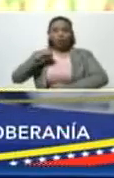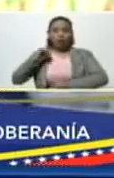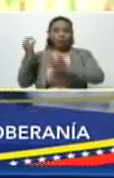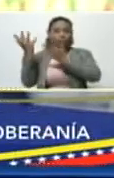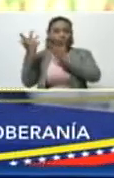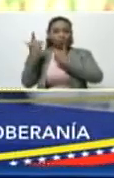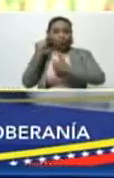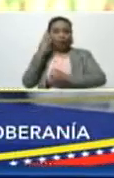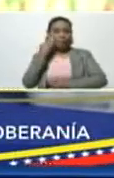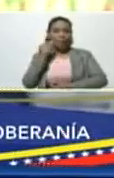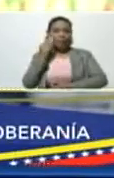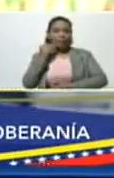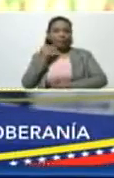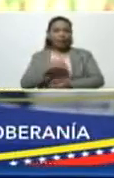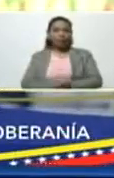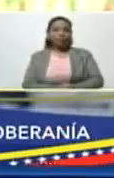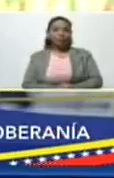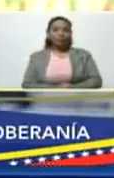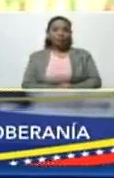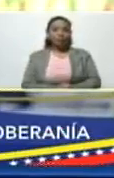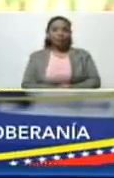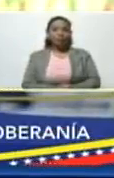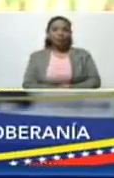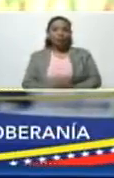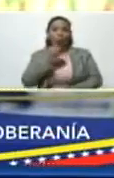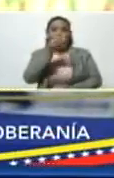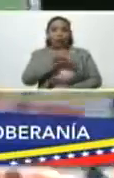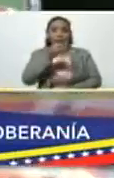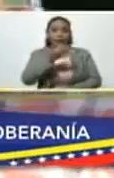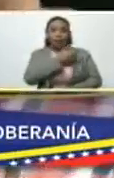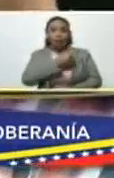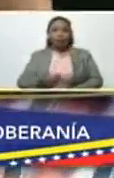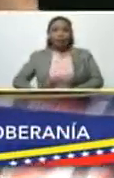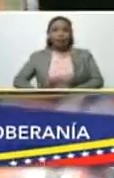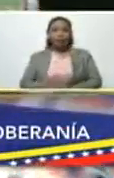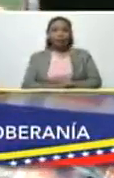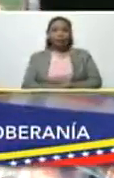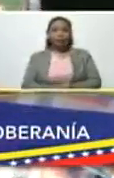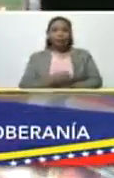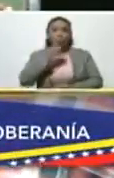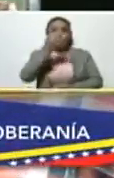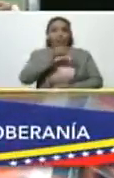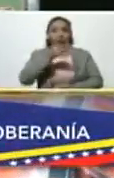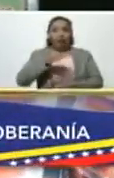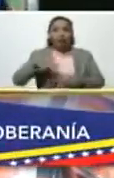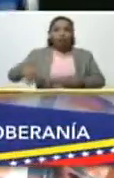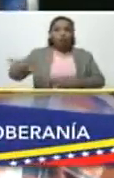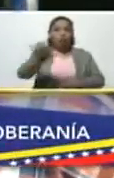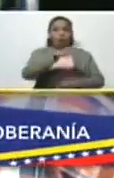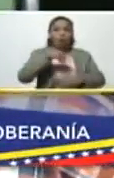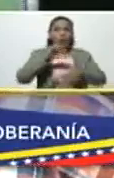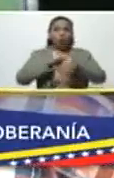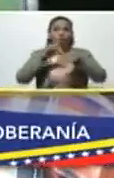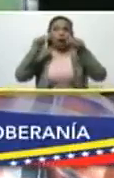su experiencia. Adelante. Muy buenas tardes, presidente. Muy buenas tardes a todos los doctores aquí